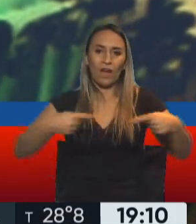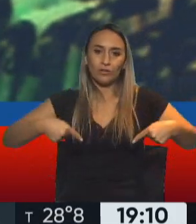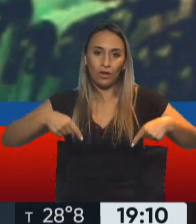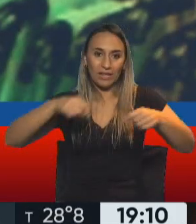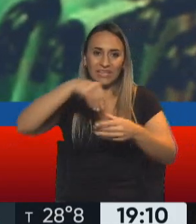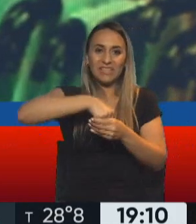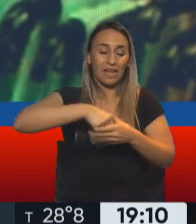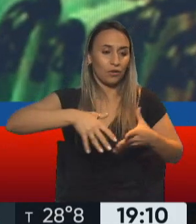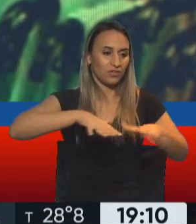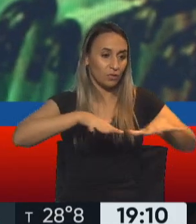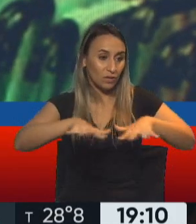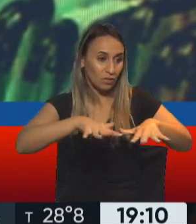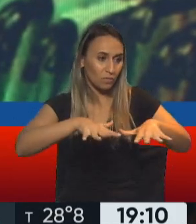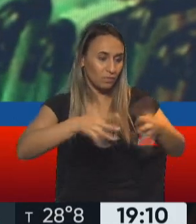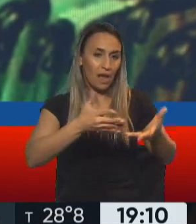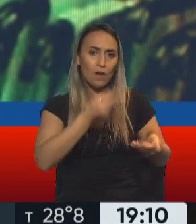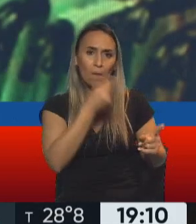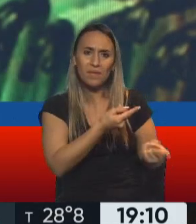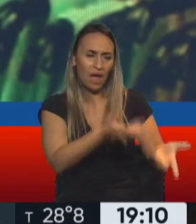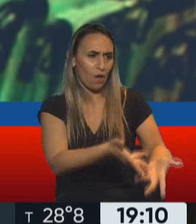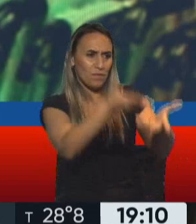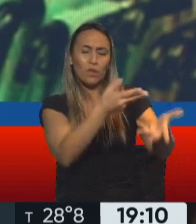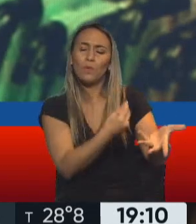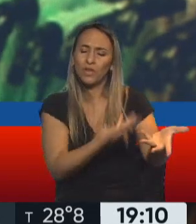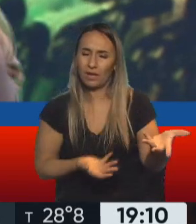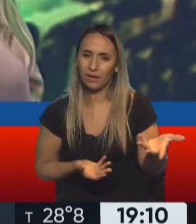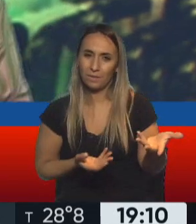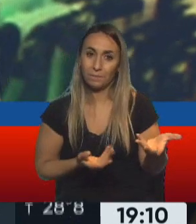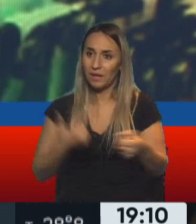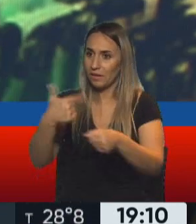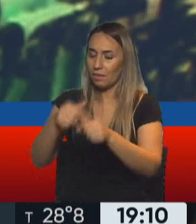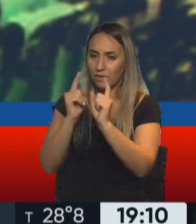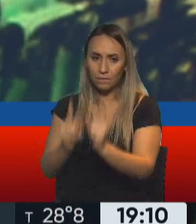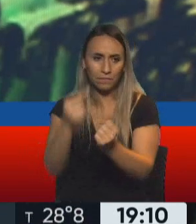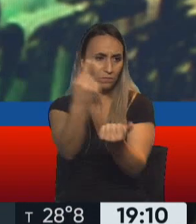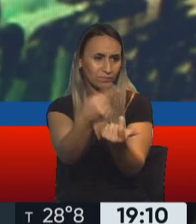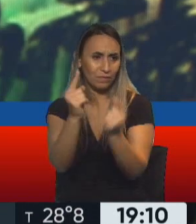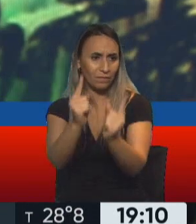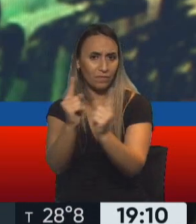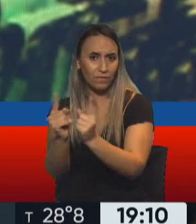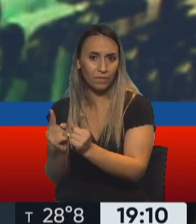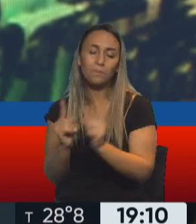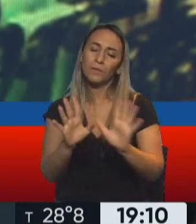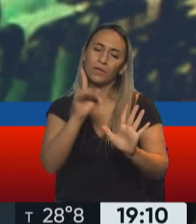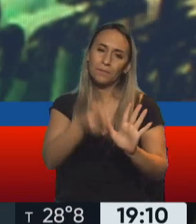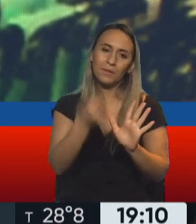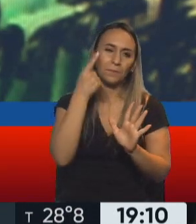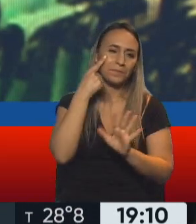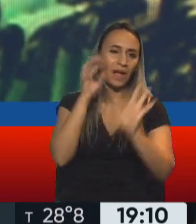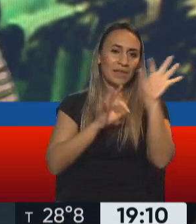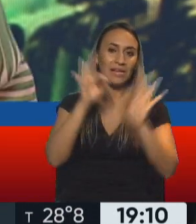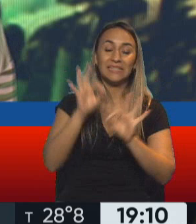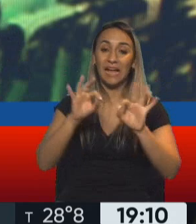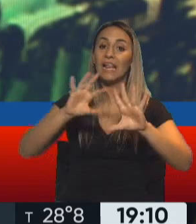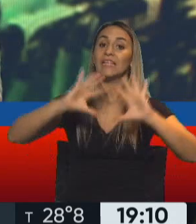digamos, ayudar al incremento de estos alimentos, ¿qué es lo que está pasando? Pero también es cierto que hay que mirar qué pasa de manera externa, en el